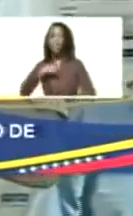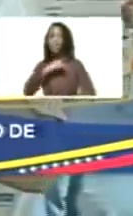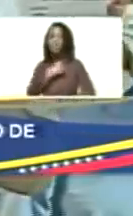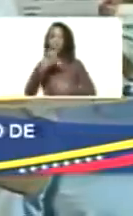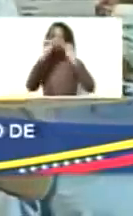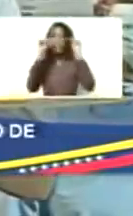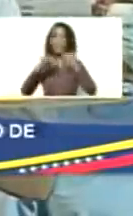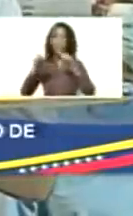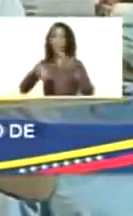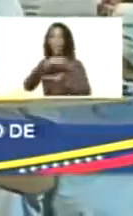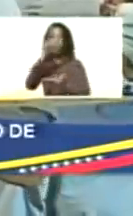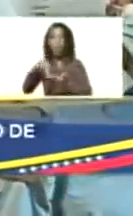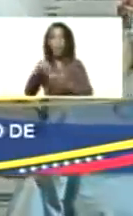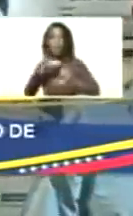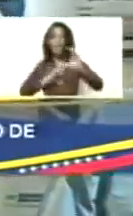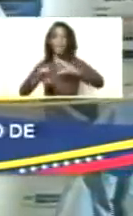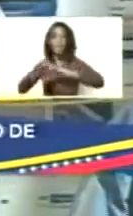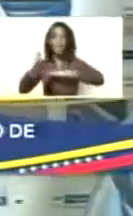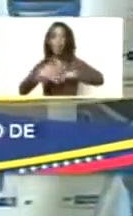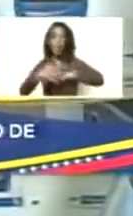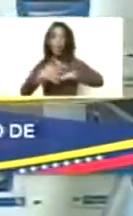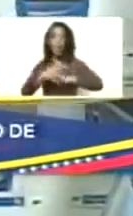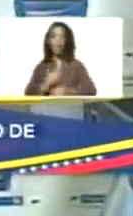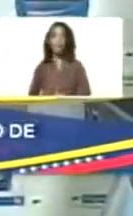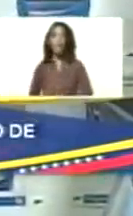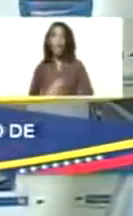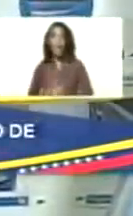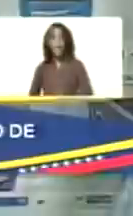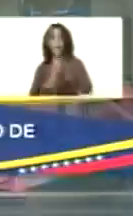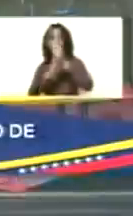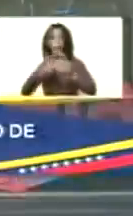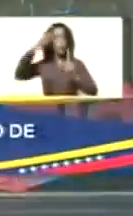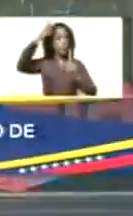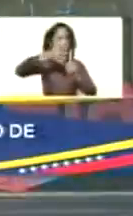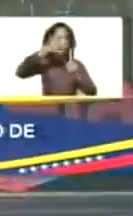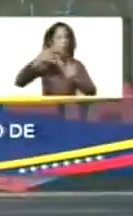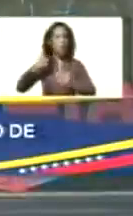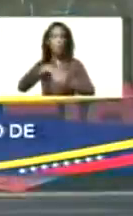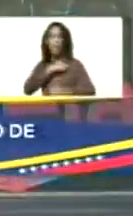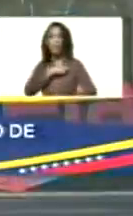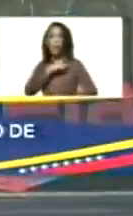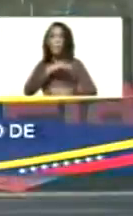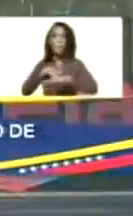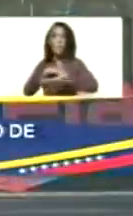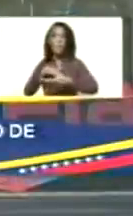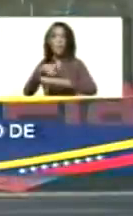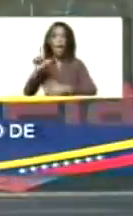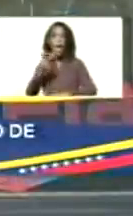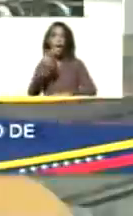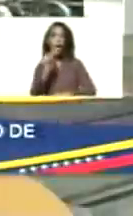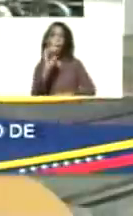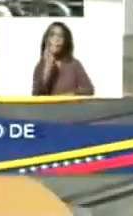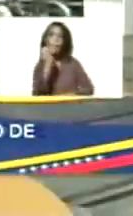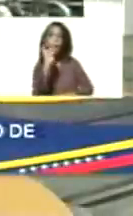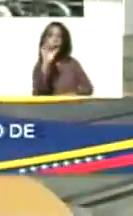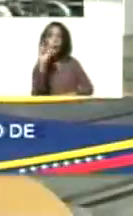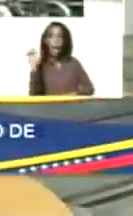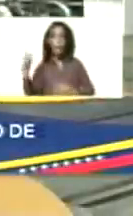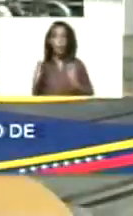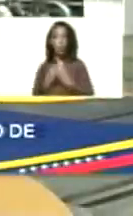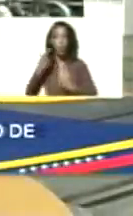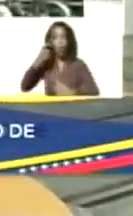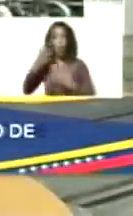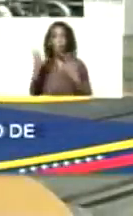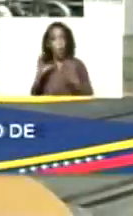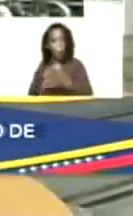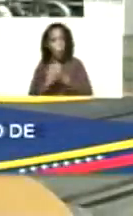Sistema Nacional de Ciencia y Tecnología, por el liderazgo y orientación de nuestra ministra Gabriela Jiménez, de todos los compañeros que